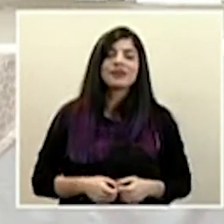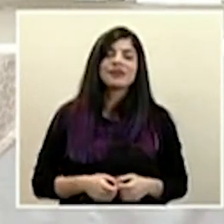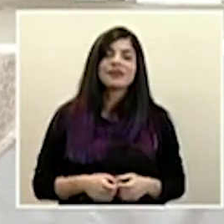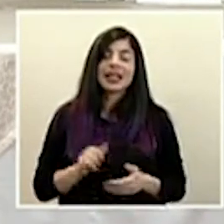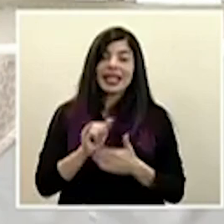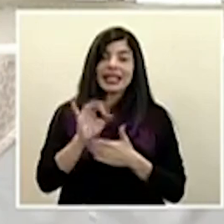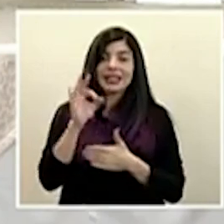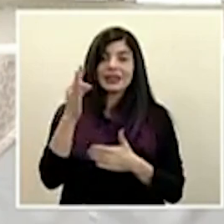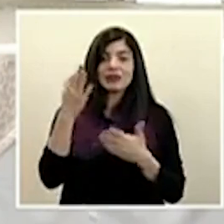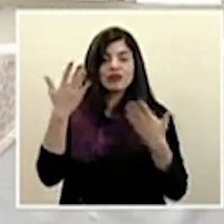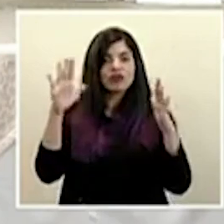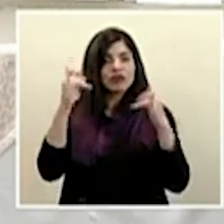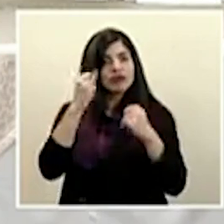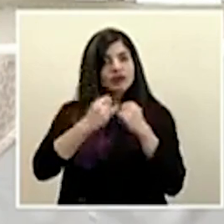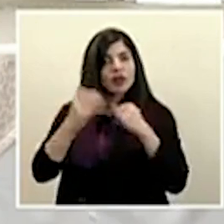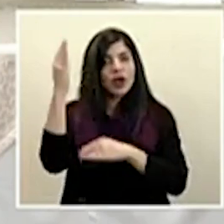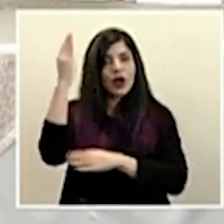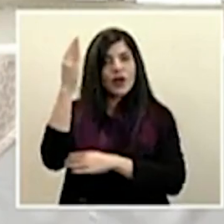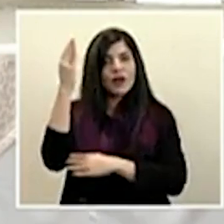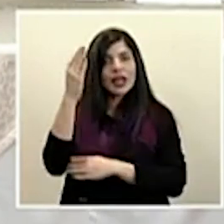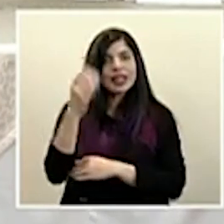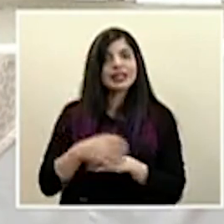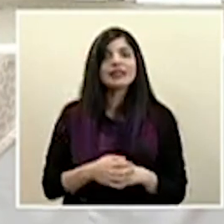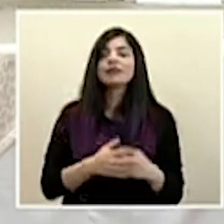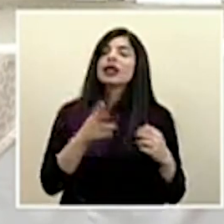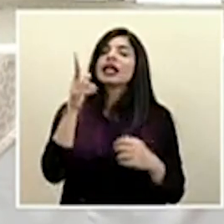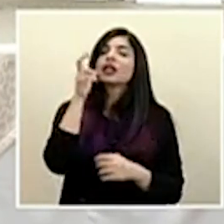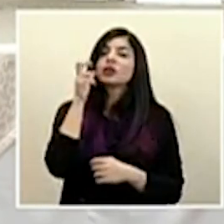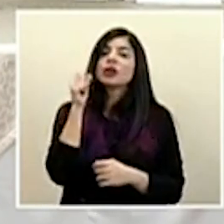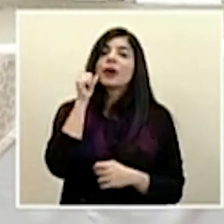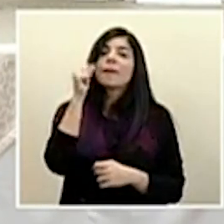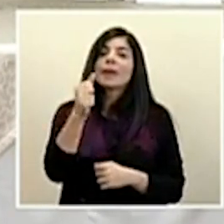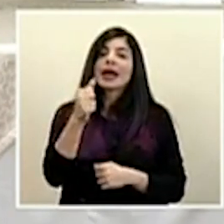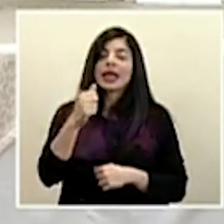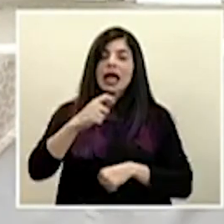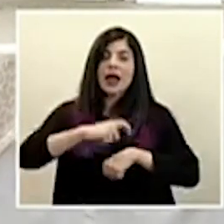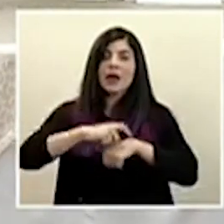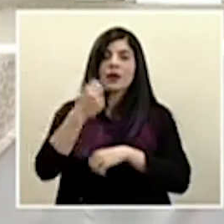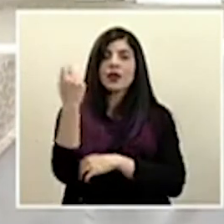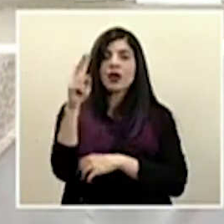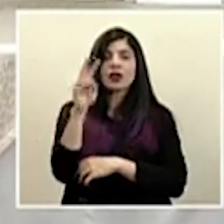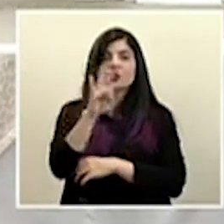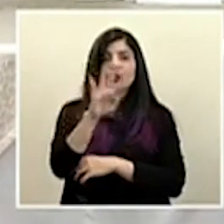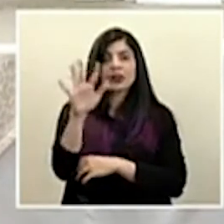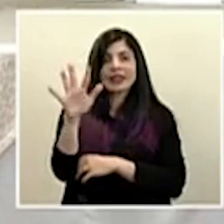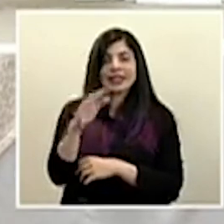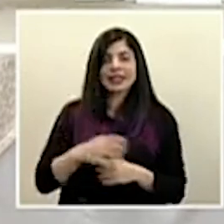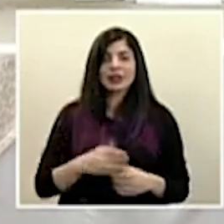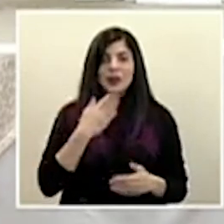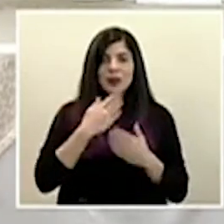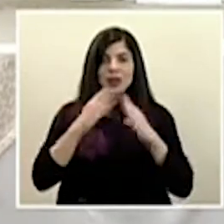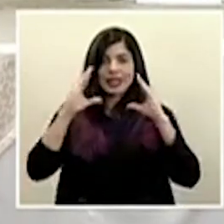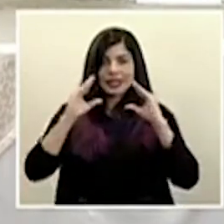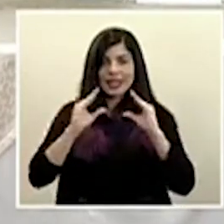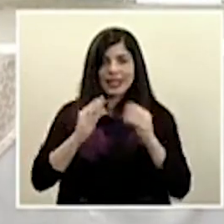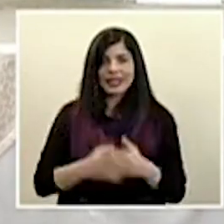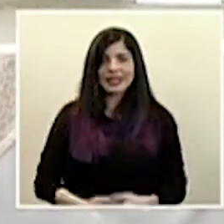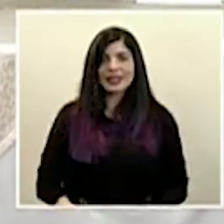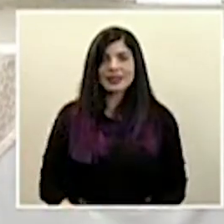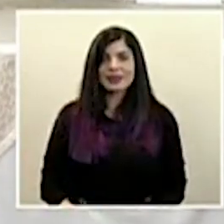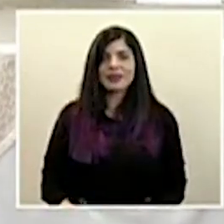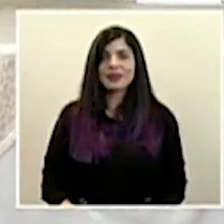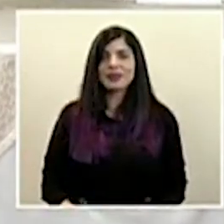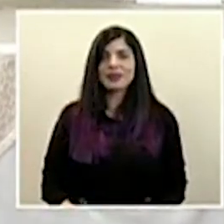De este modo, damos por concluida la conferencia. Nos escuchamos mañana al ser las 12:45. Buenas tardes.